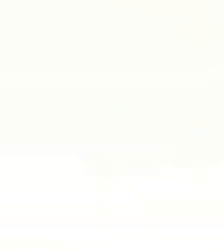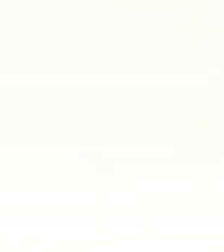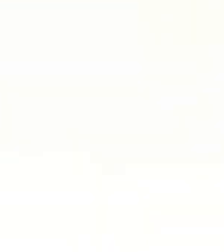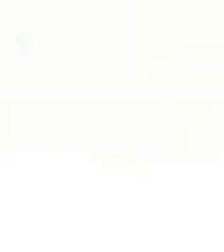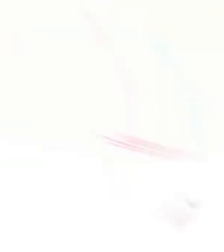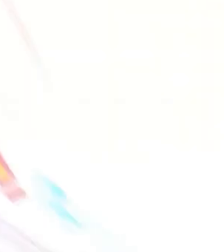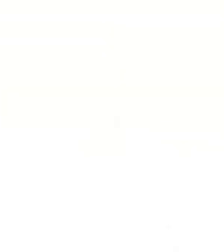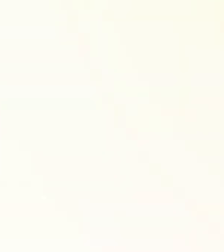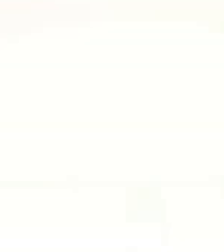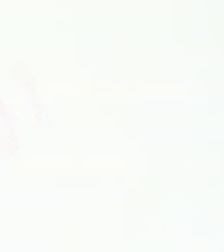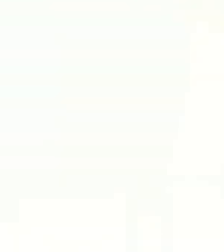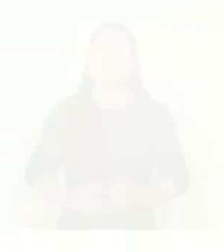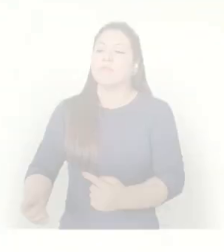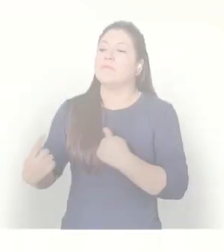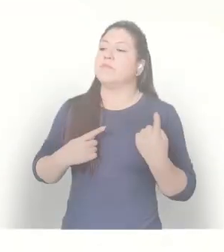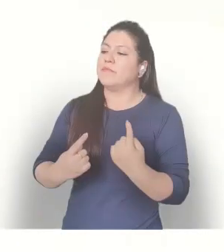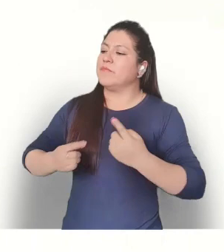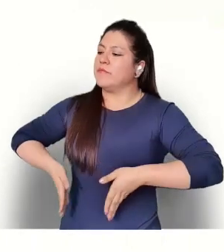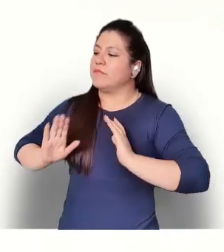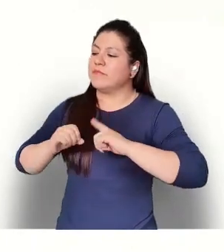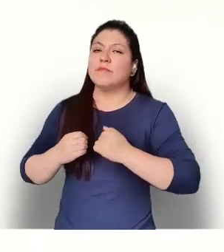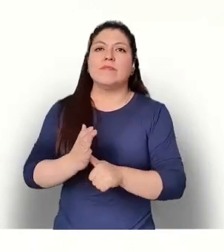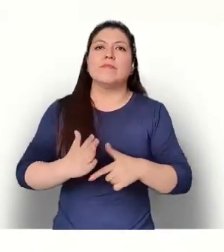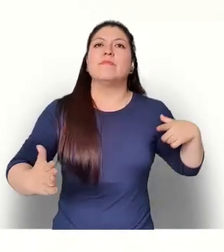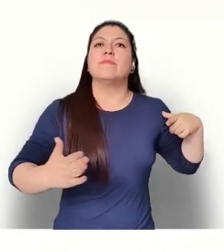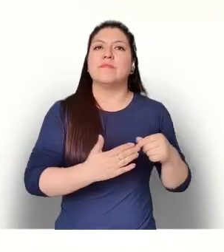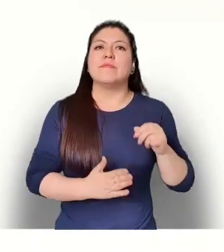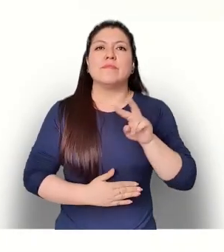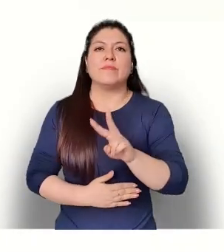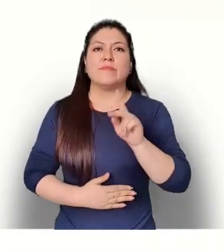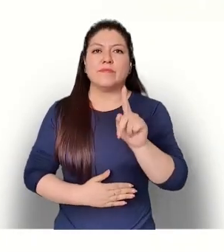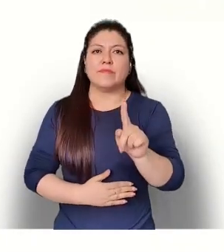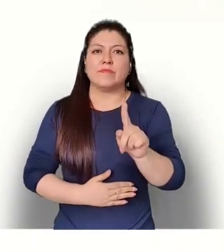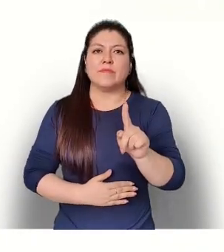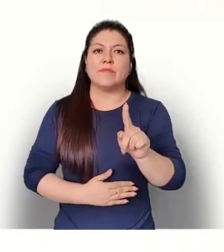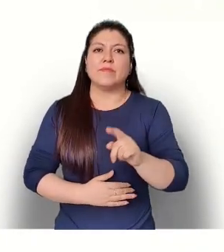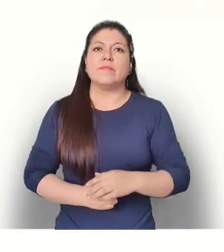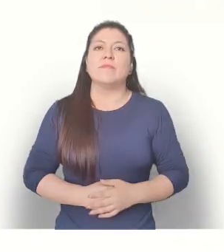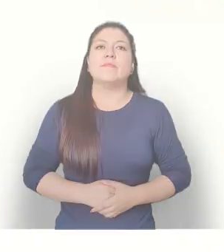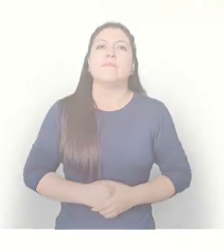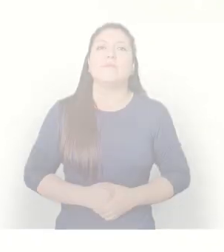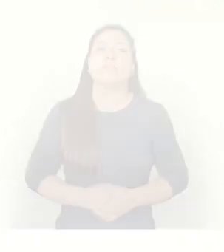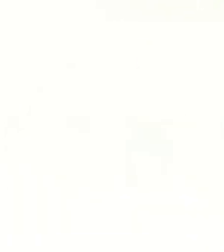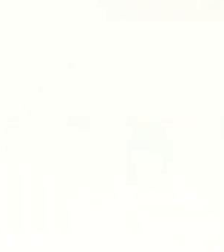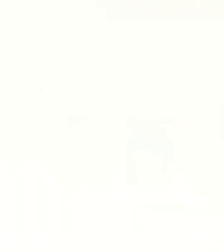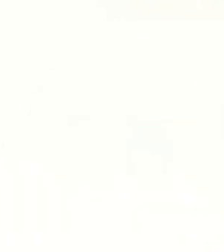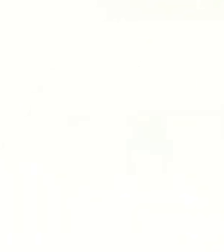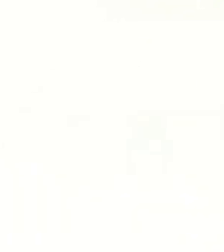Somos la Registraduría del siglo XXI.